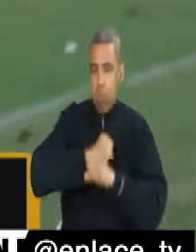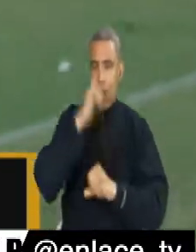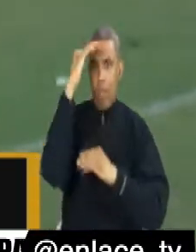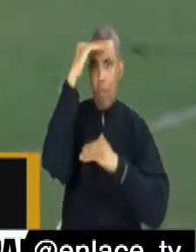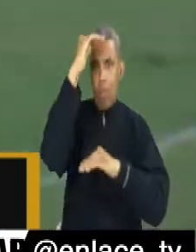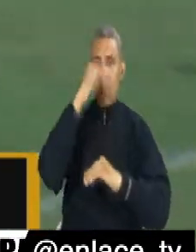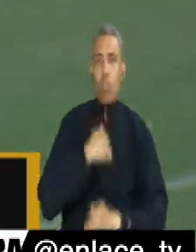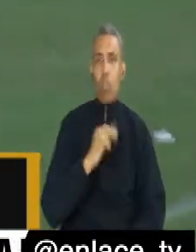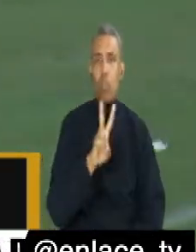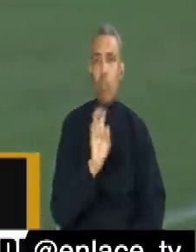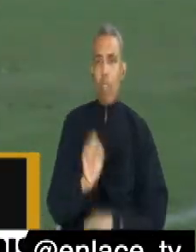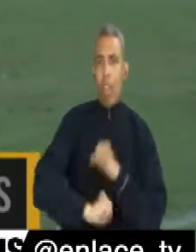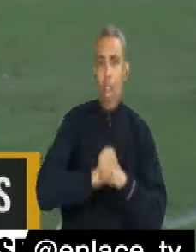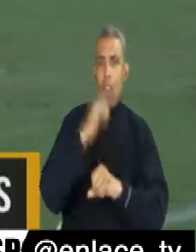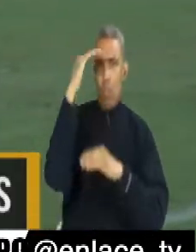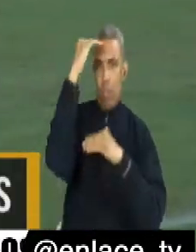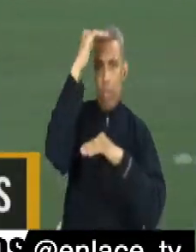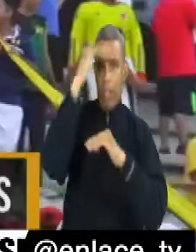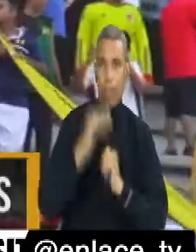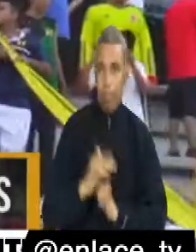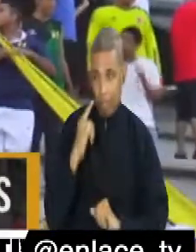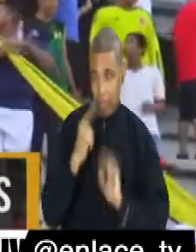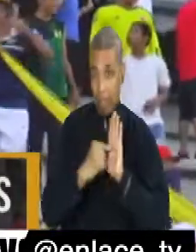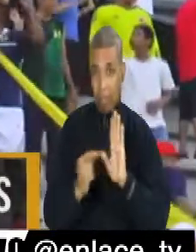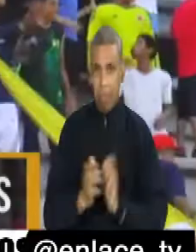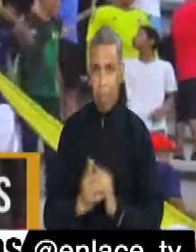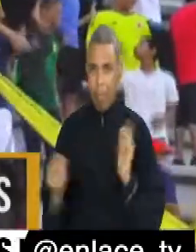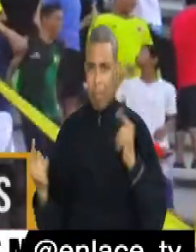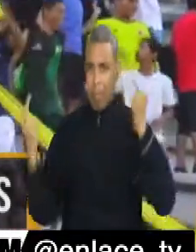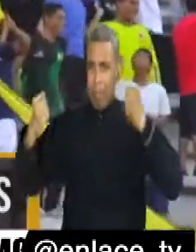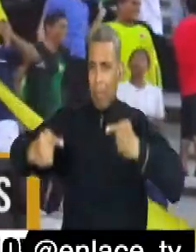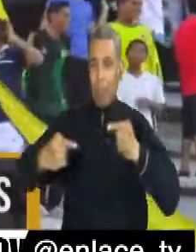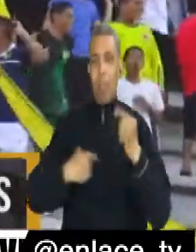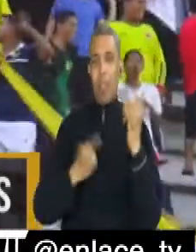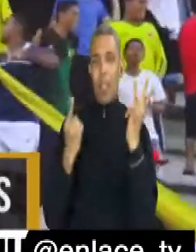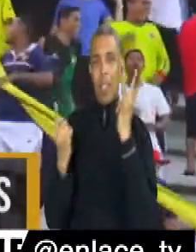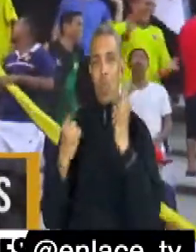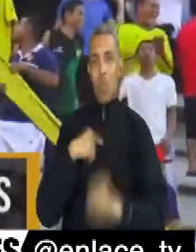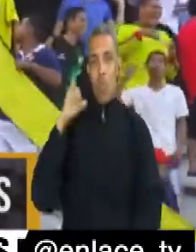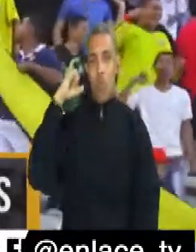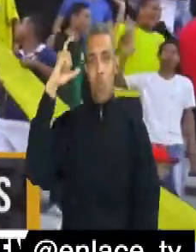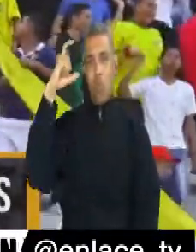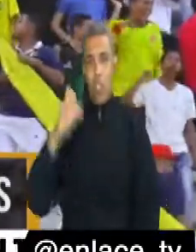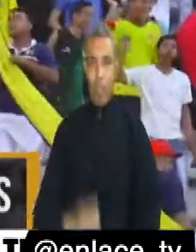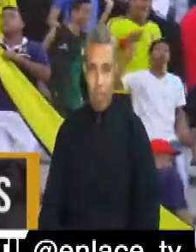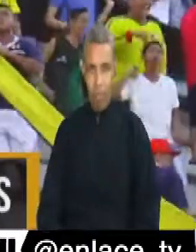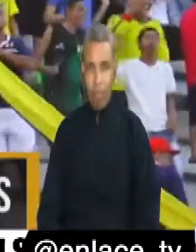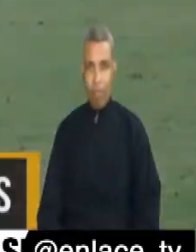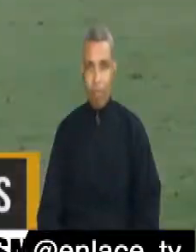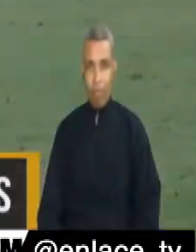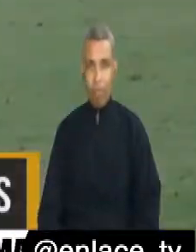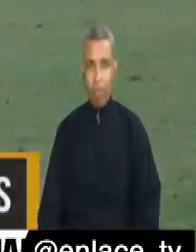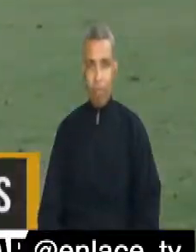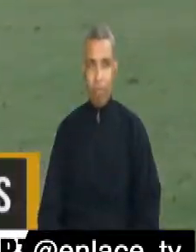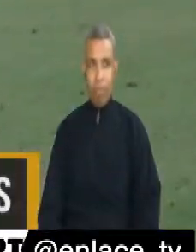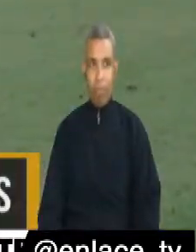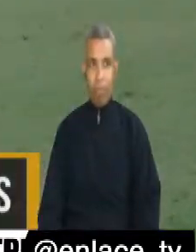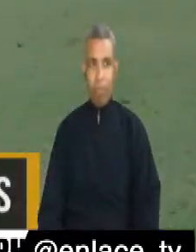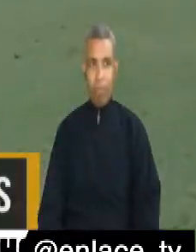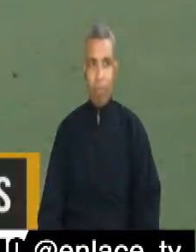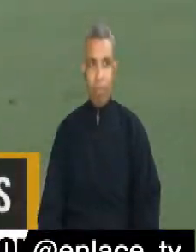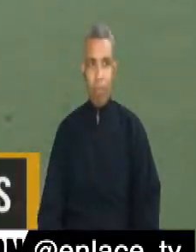Juvenil Sub-20, Alianza Petrolera derrotó 3-1 a los amigos de La Pecosa en condición de local, quedándose con los